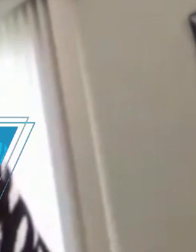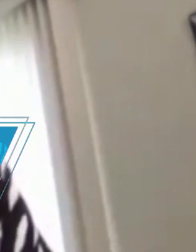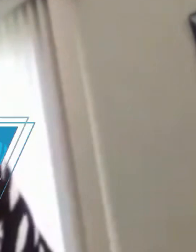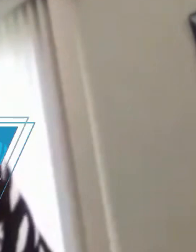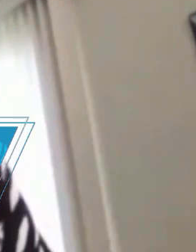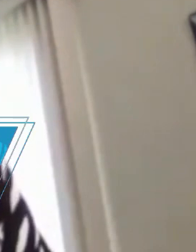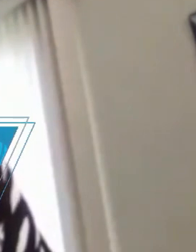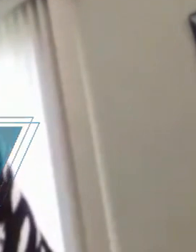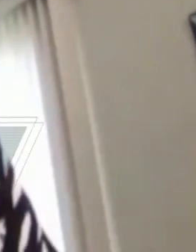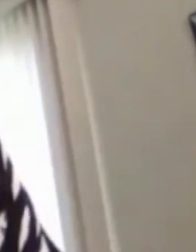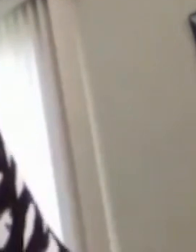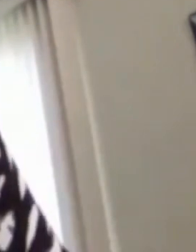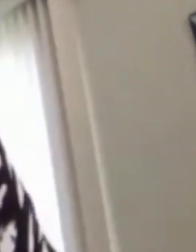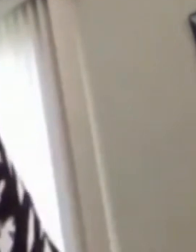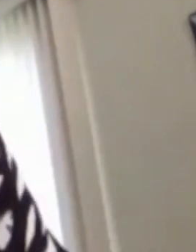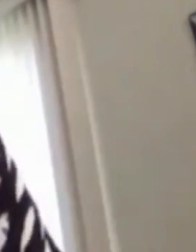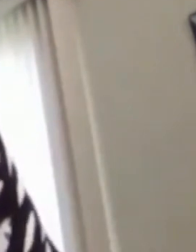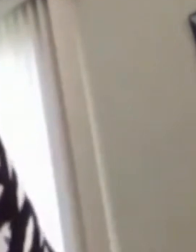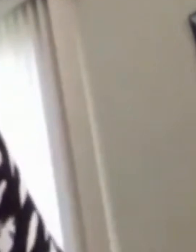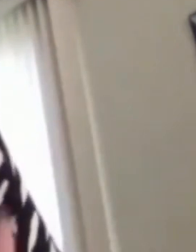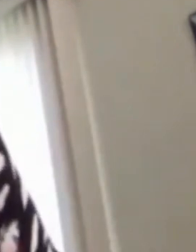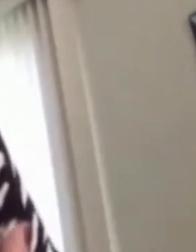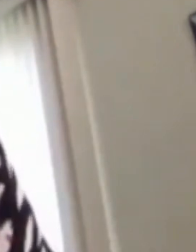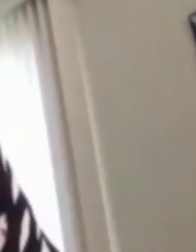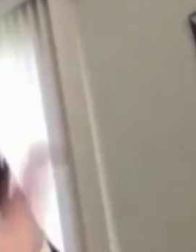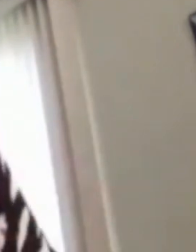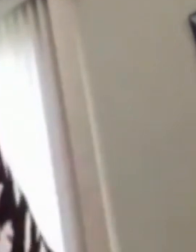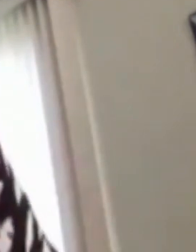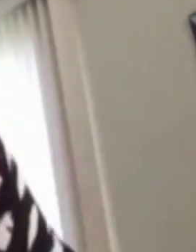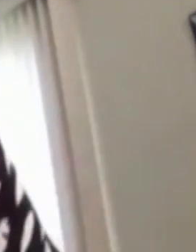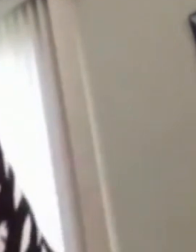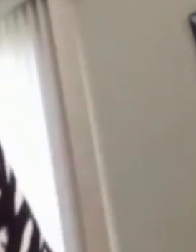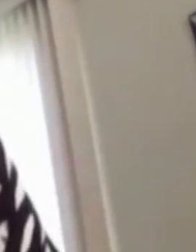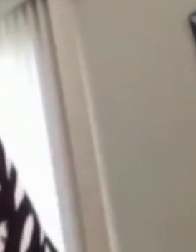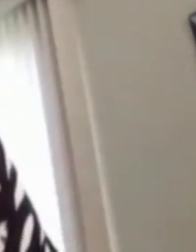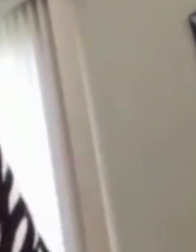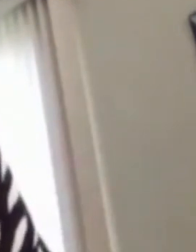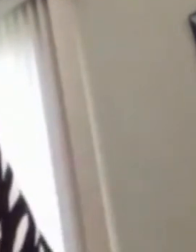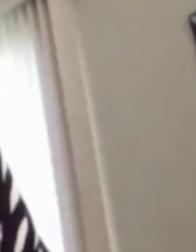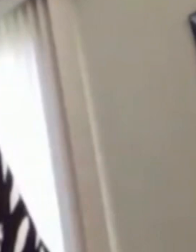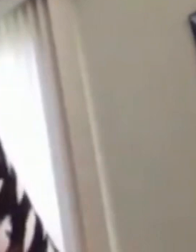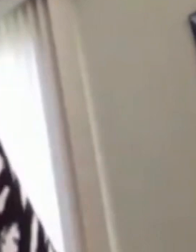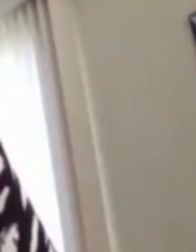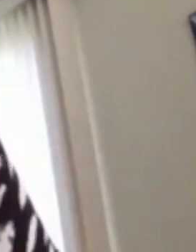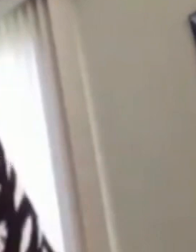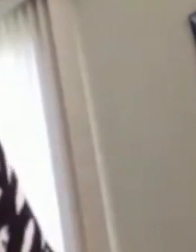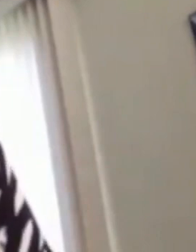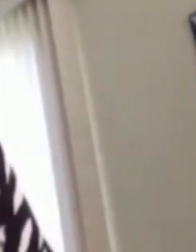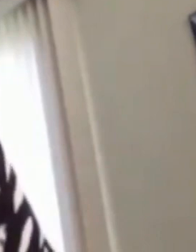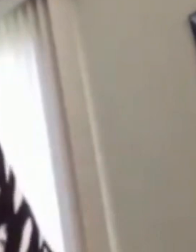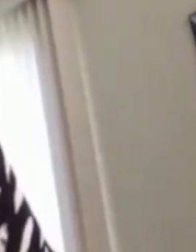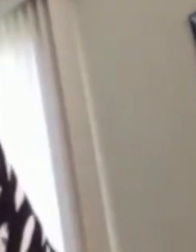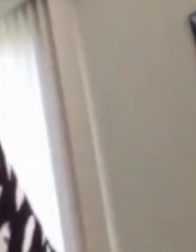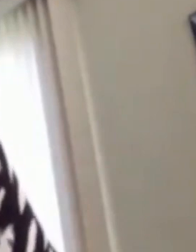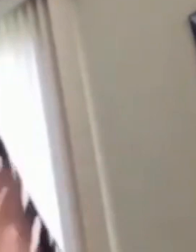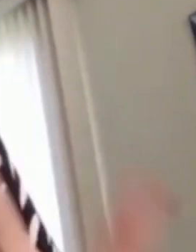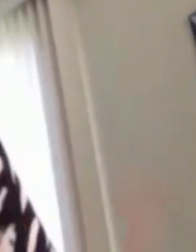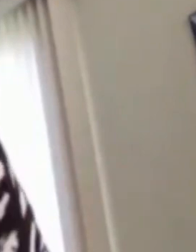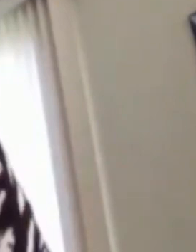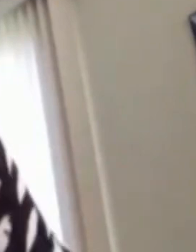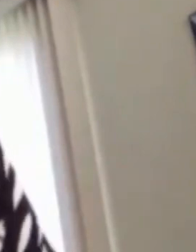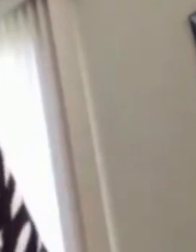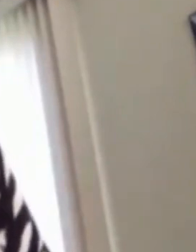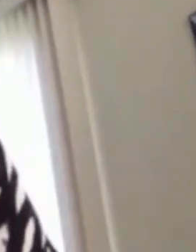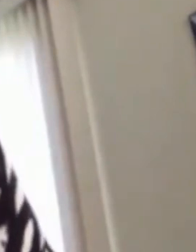los centros para este efecto. Es importante recordar que nosotros realizamos, en general con apoyo de alguna institución como la Comisión Nacional de Emergencias,